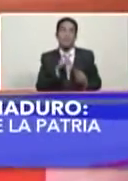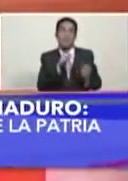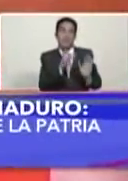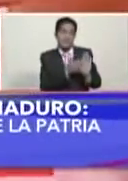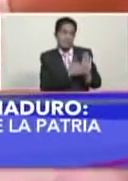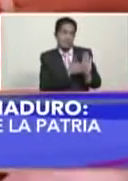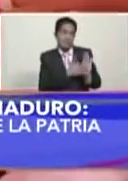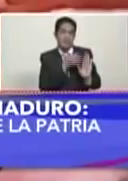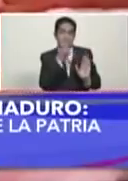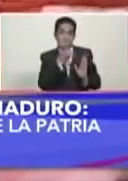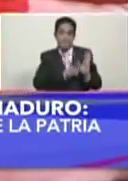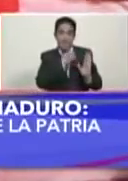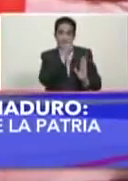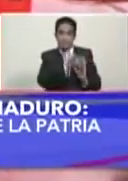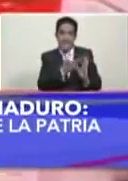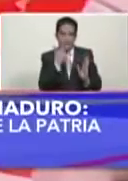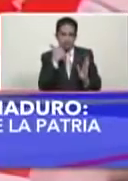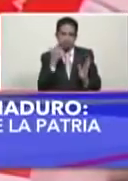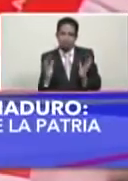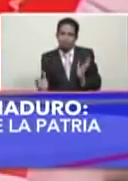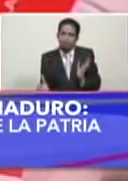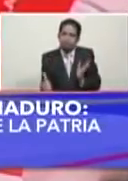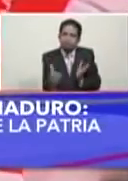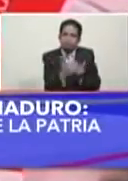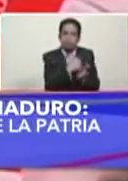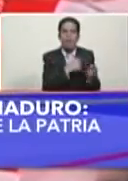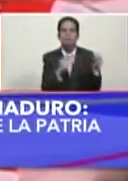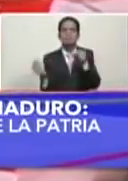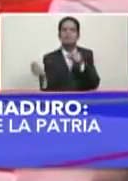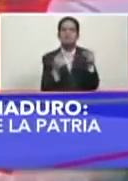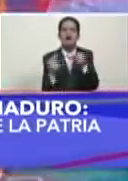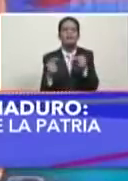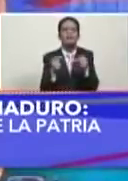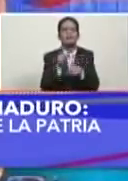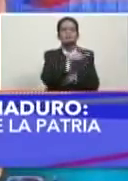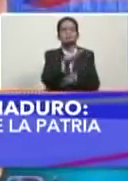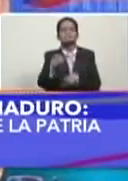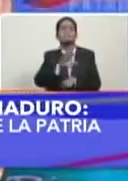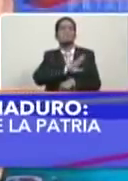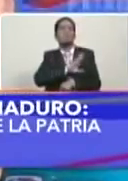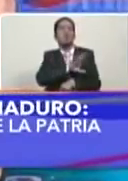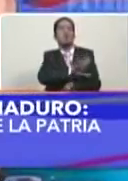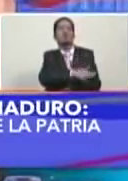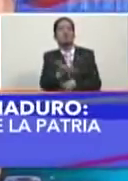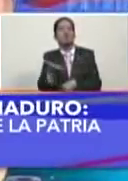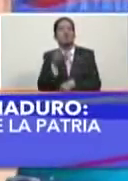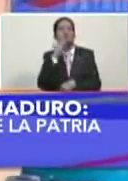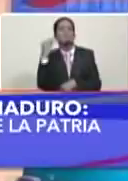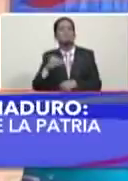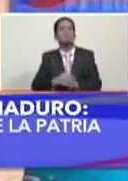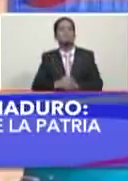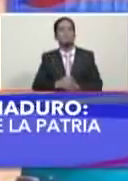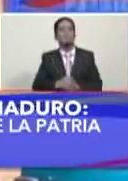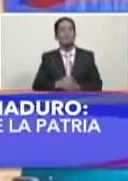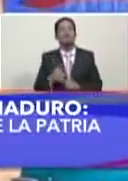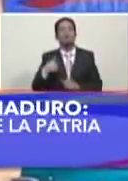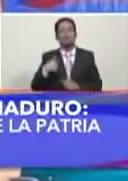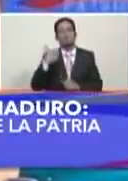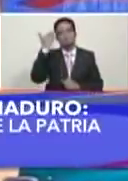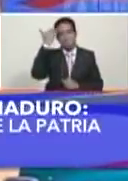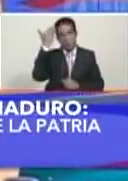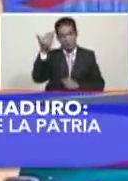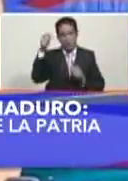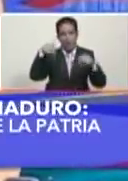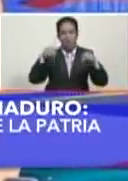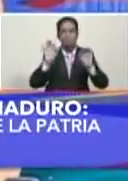patria haya venido del debate democrático de la juventud. Quiero saludar también hoy de manera muy especial